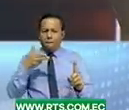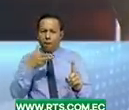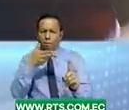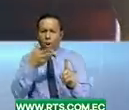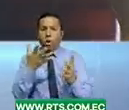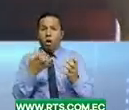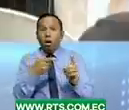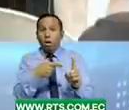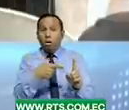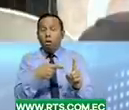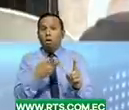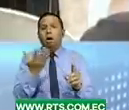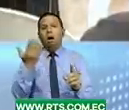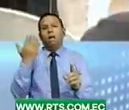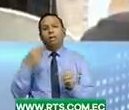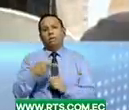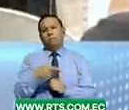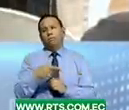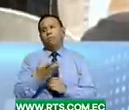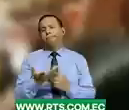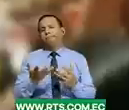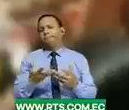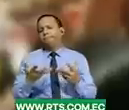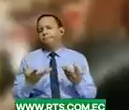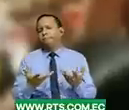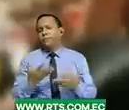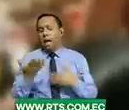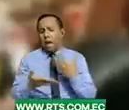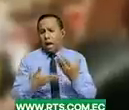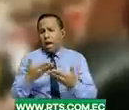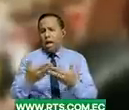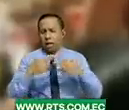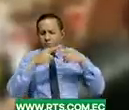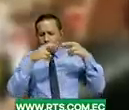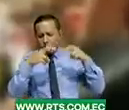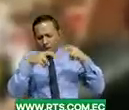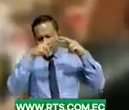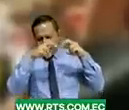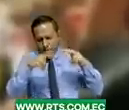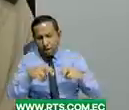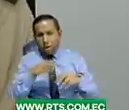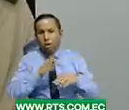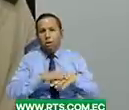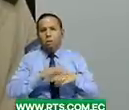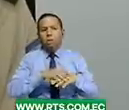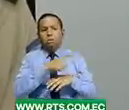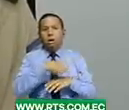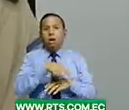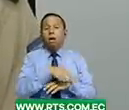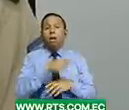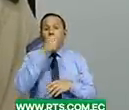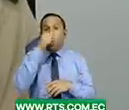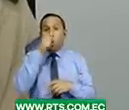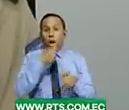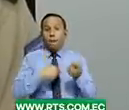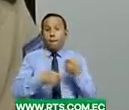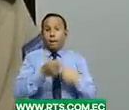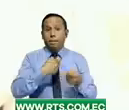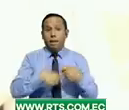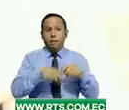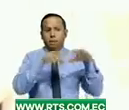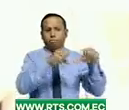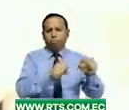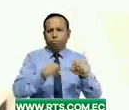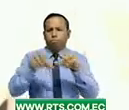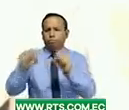anteriormente, razón por la cual en las primeras indagaciones sería por disputa de territorio de microtráfico.